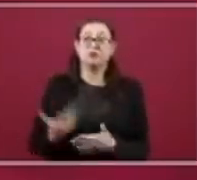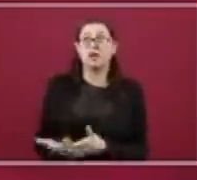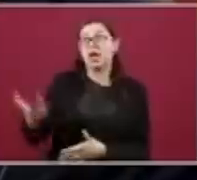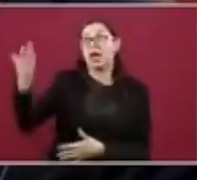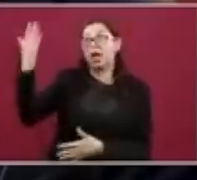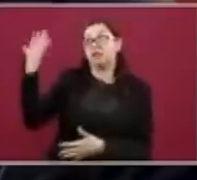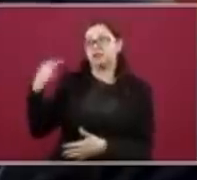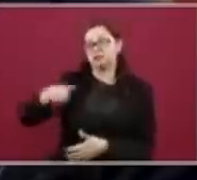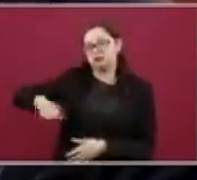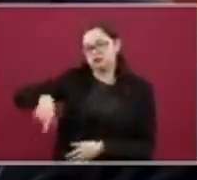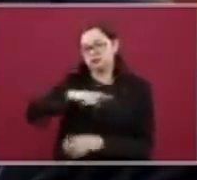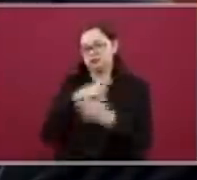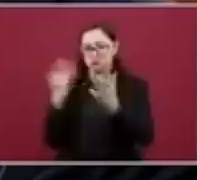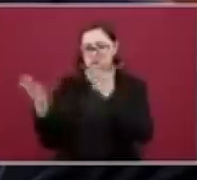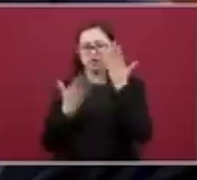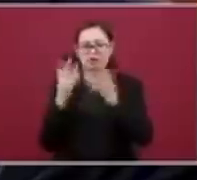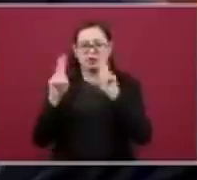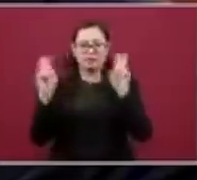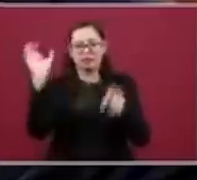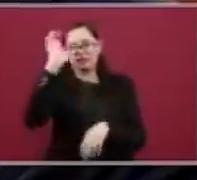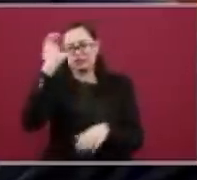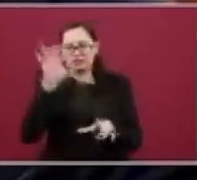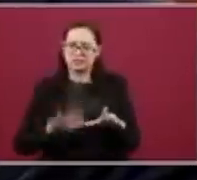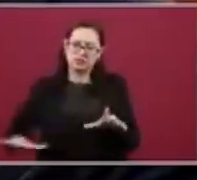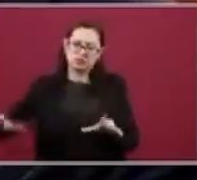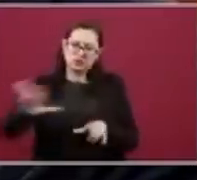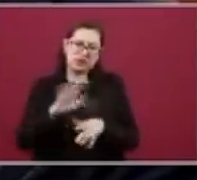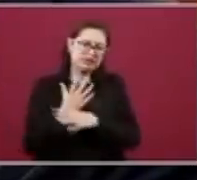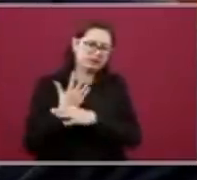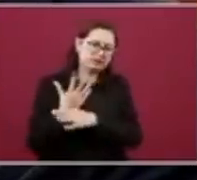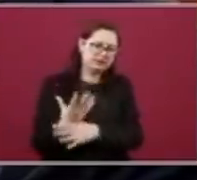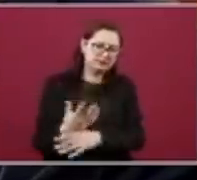sociales nos decían